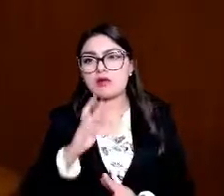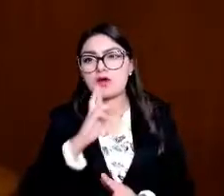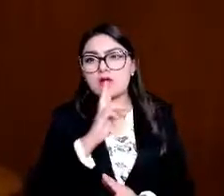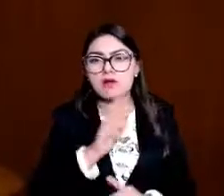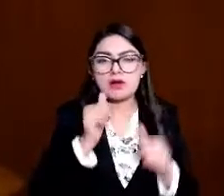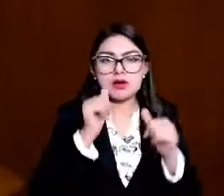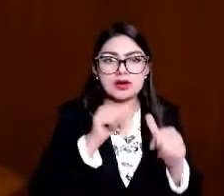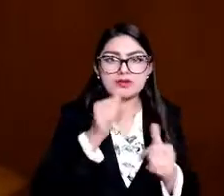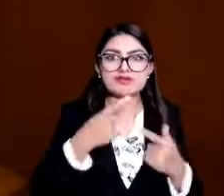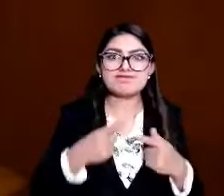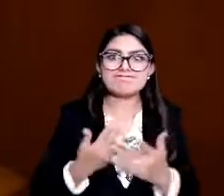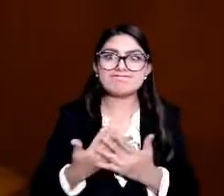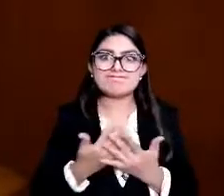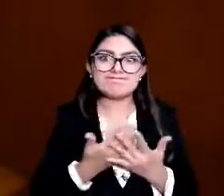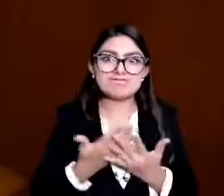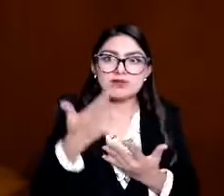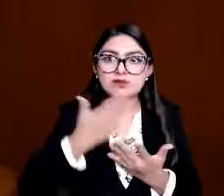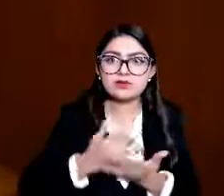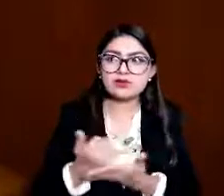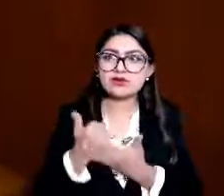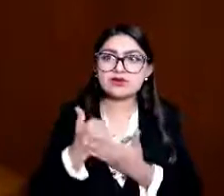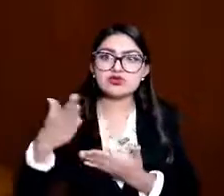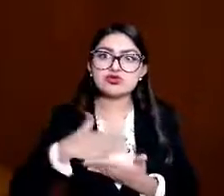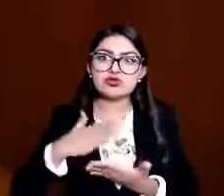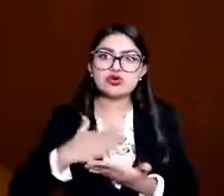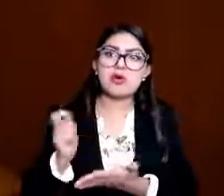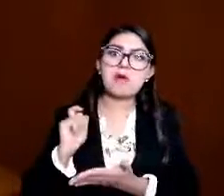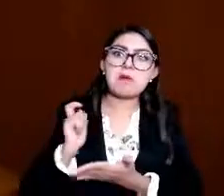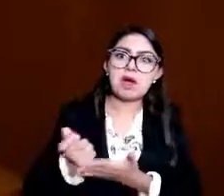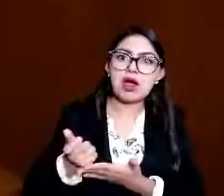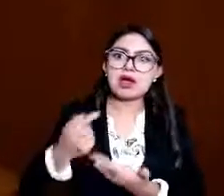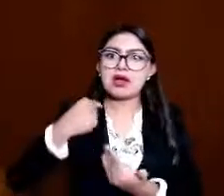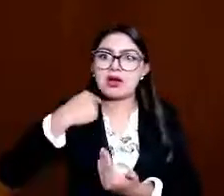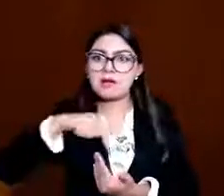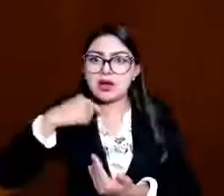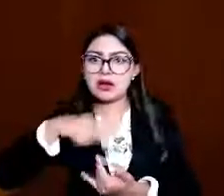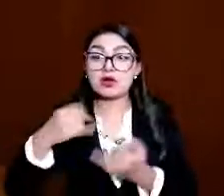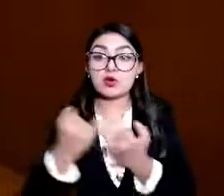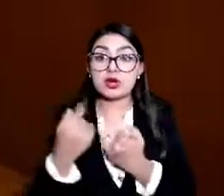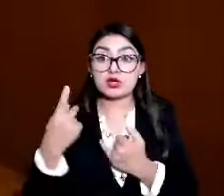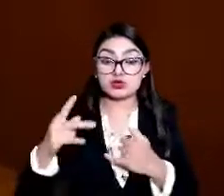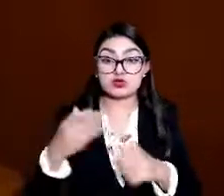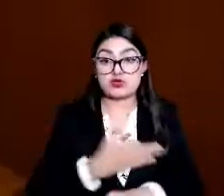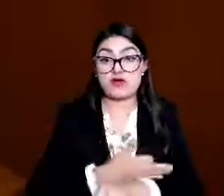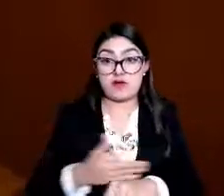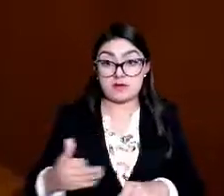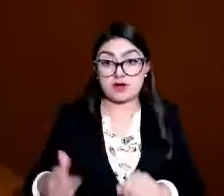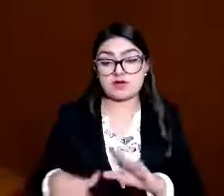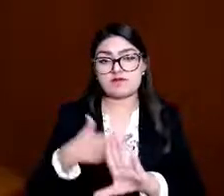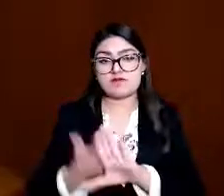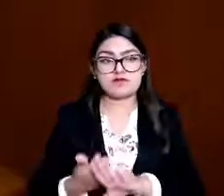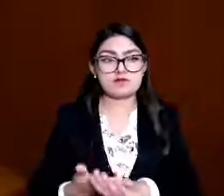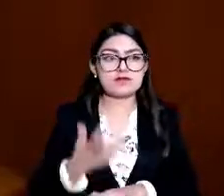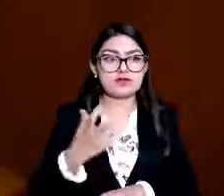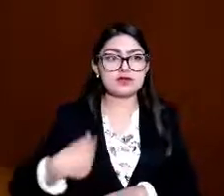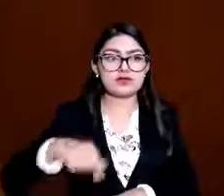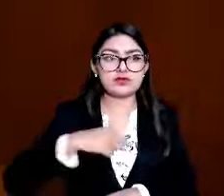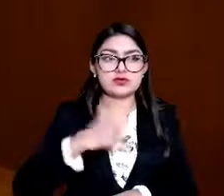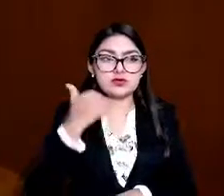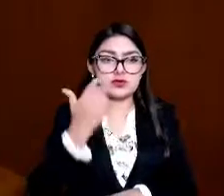la angustia de perder su patrimonio y de la seguridad de sus familias. Queremos que nos den una